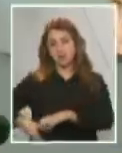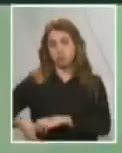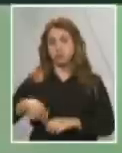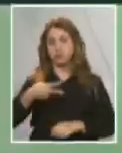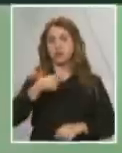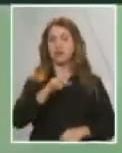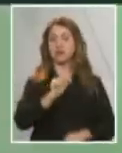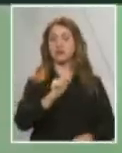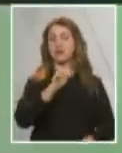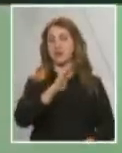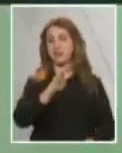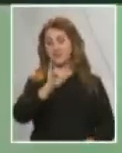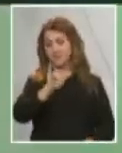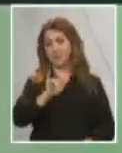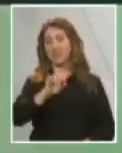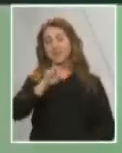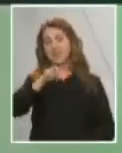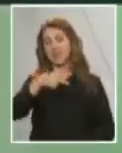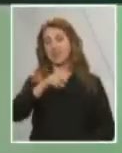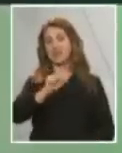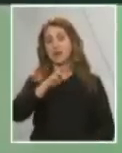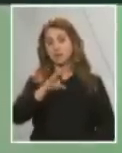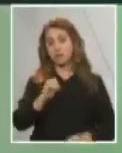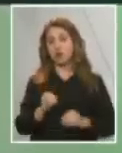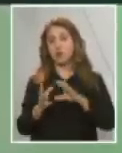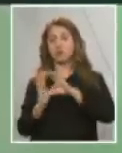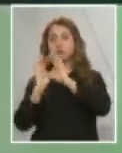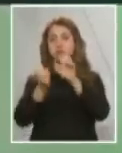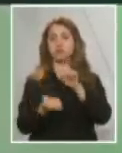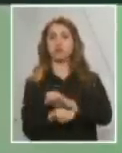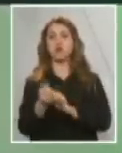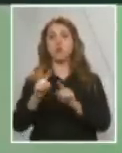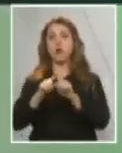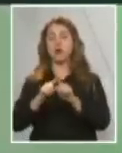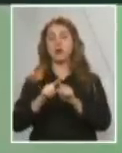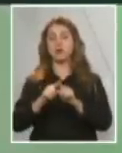y handball. Muy bien. Usuaria además de esta silla de ruedas por diagnóstico de